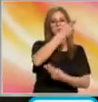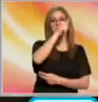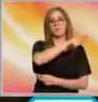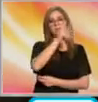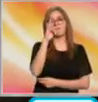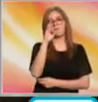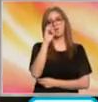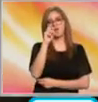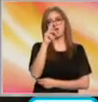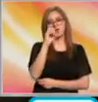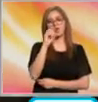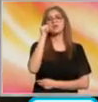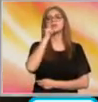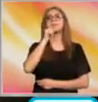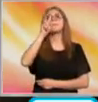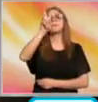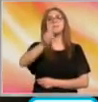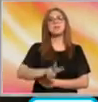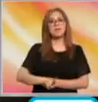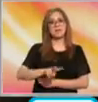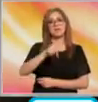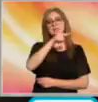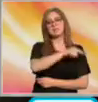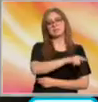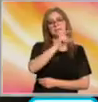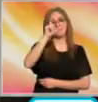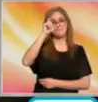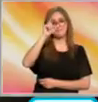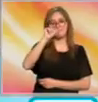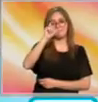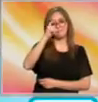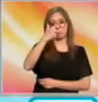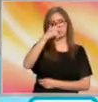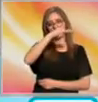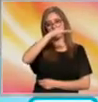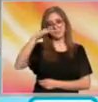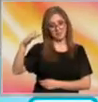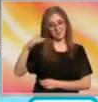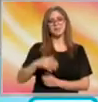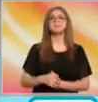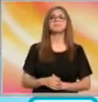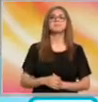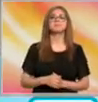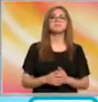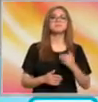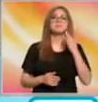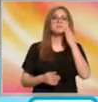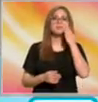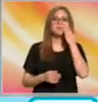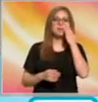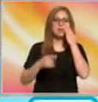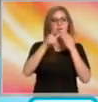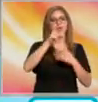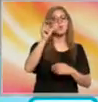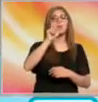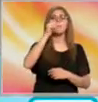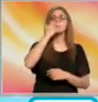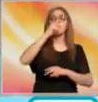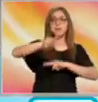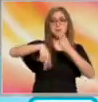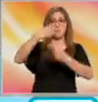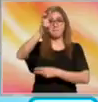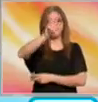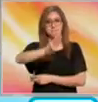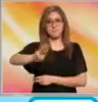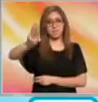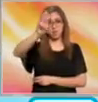los miércoles a las 20:30 horas. Se van a divertir mucho. Un día a la semana. Esta obra es como para fin de semana, ¿no? Como para varios días